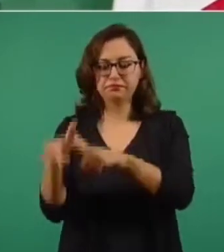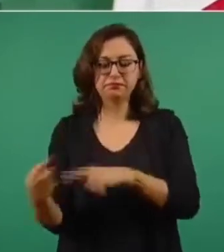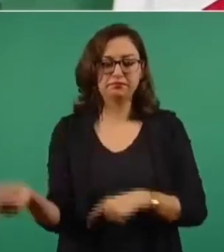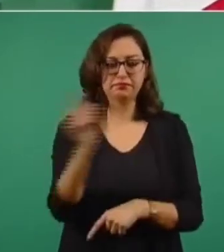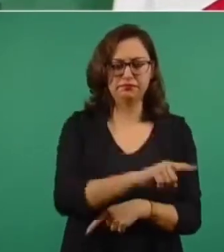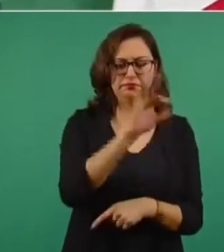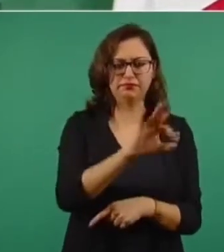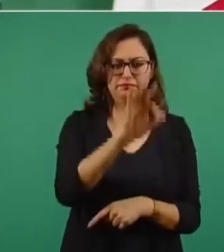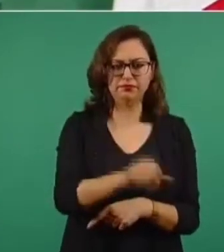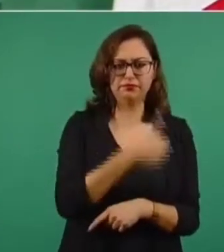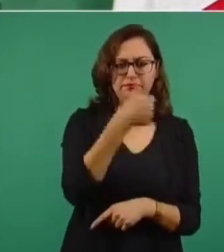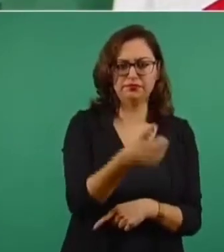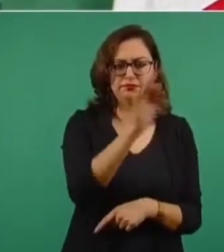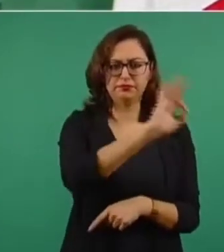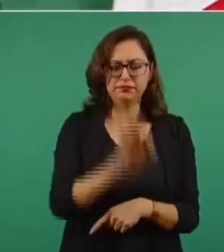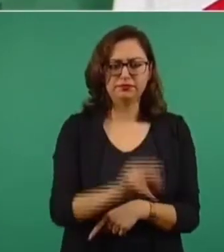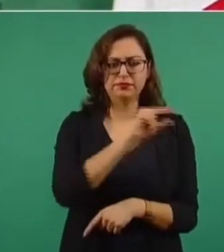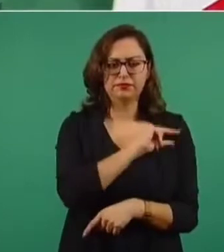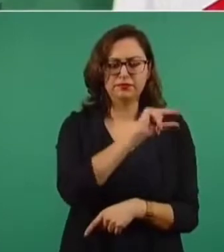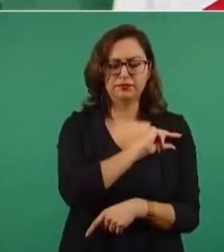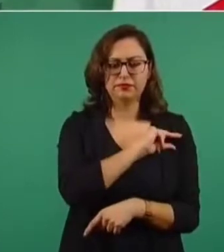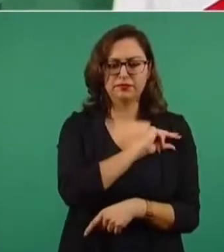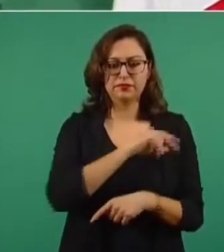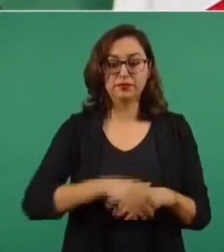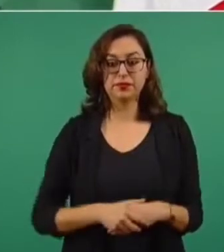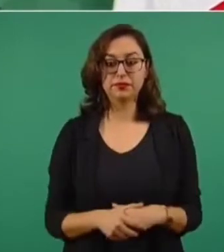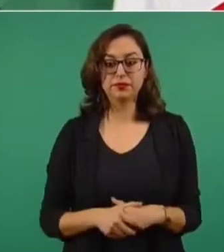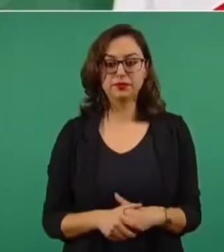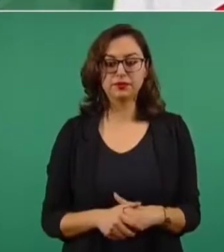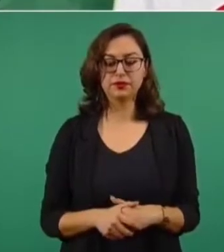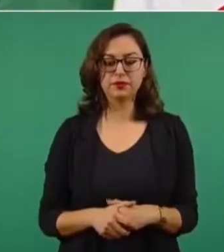el 46% a particulares.